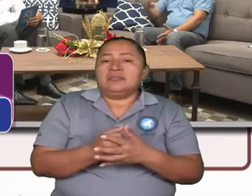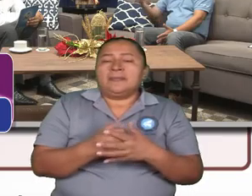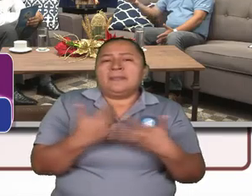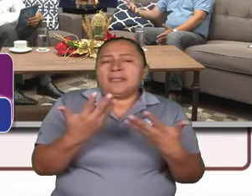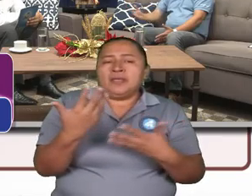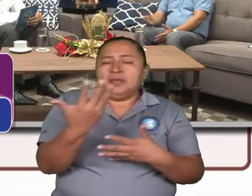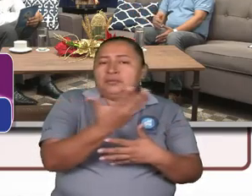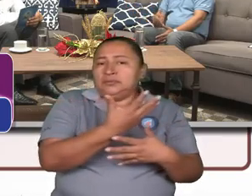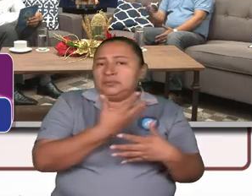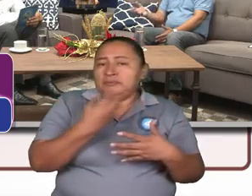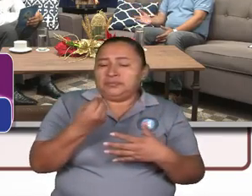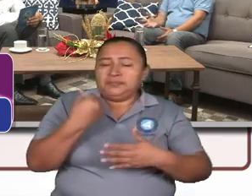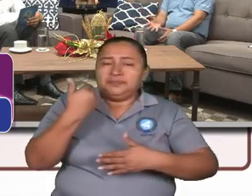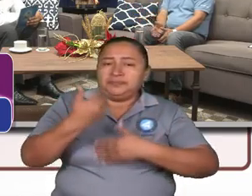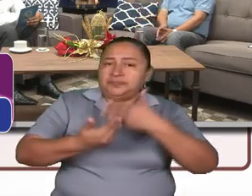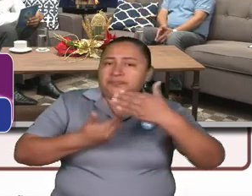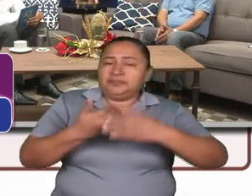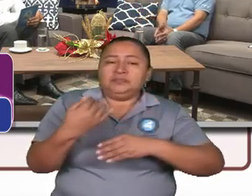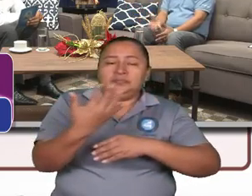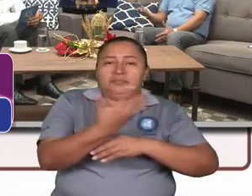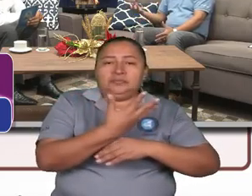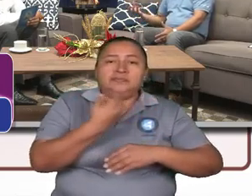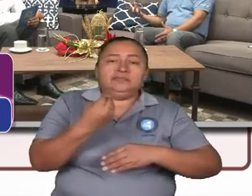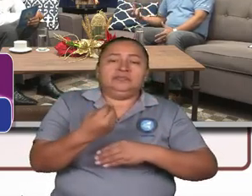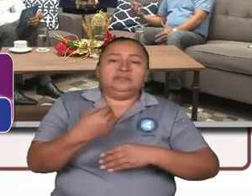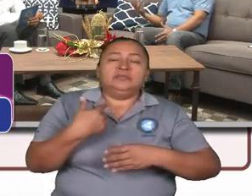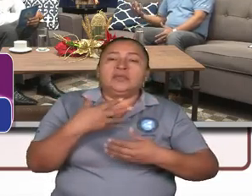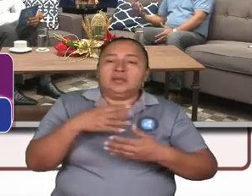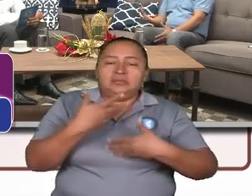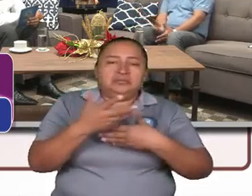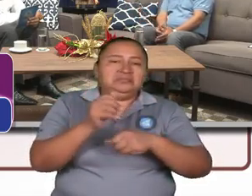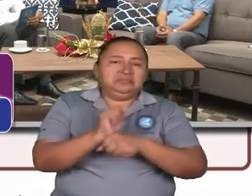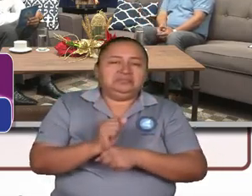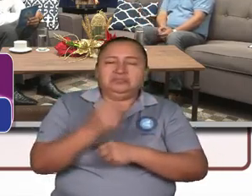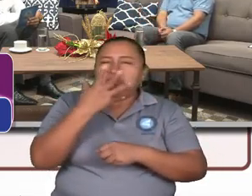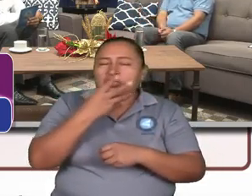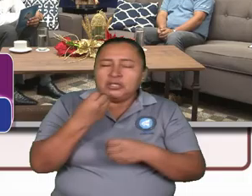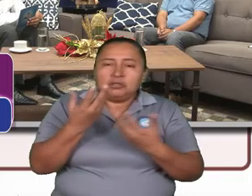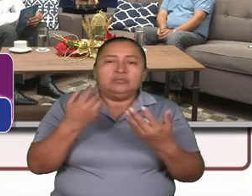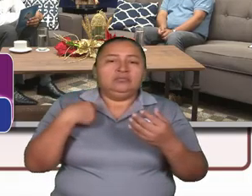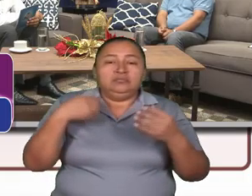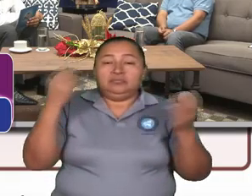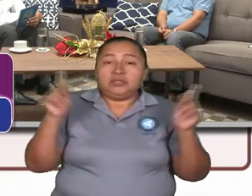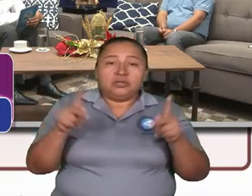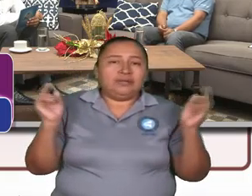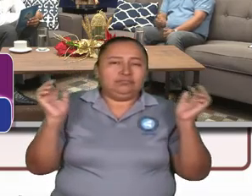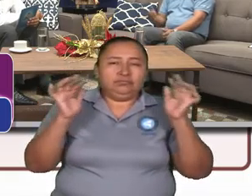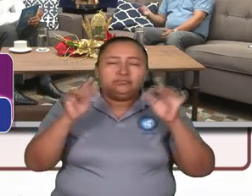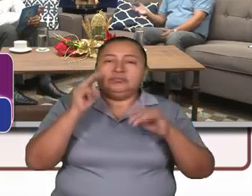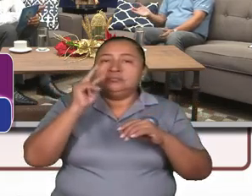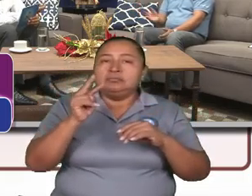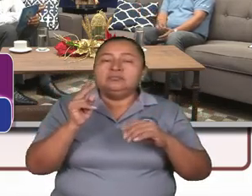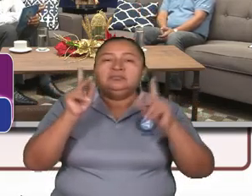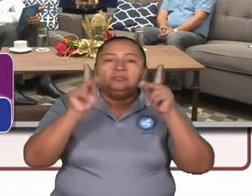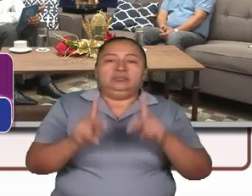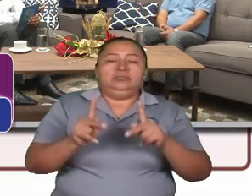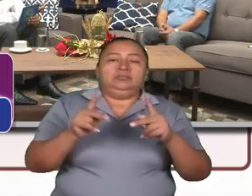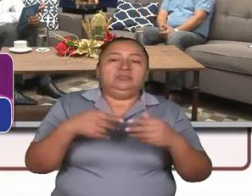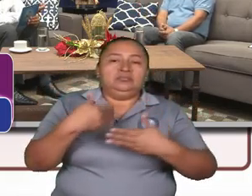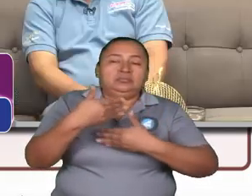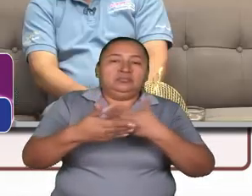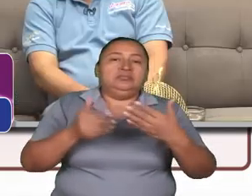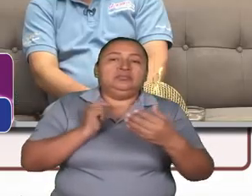bailan. Entonces, todas esas cosas. También la población dentro de ese proceso de intercambio, los visitantes nicaragüenses, ¿no? Me imagino que eso será